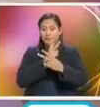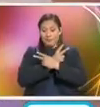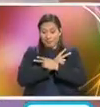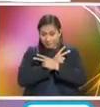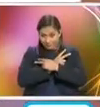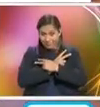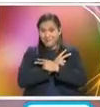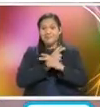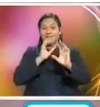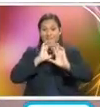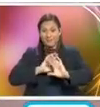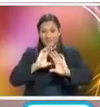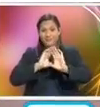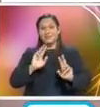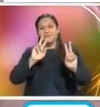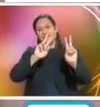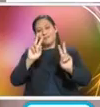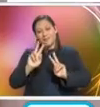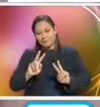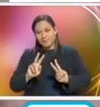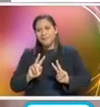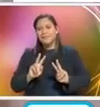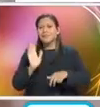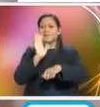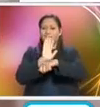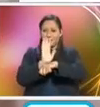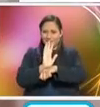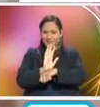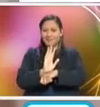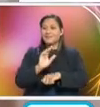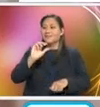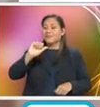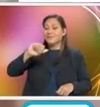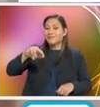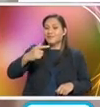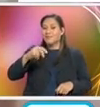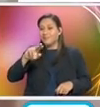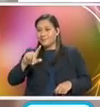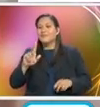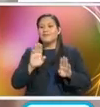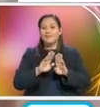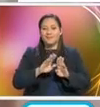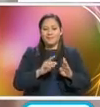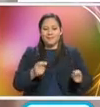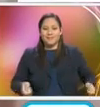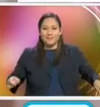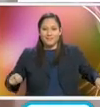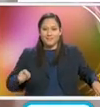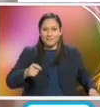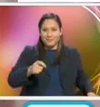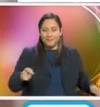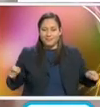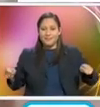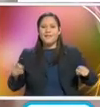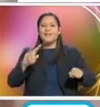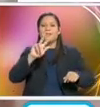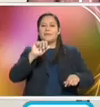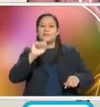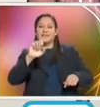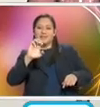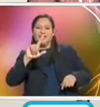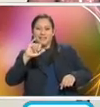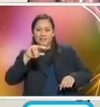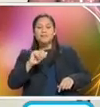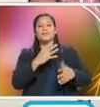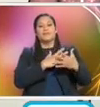Vacaciones y canciones de verano. Bueno, hasta una película, Ángel, ¿cómo estás? La de Vaselina, ¿no? Es Amor de Verano. Bueno, es que hay